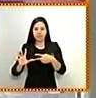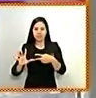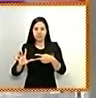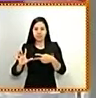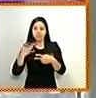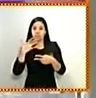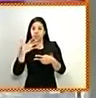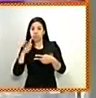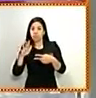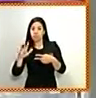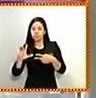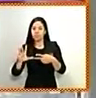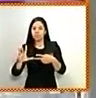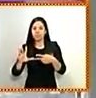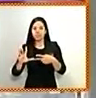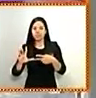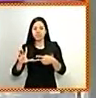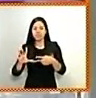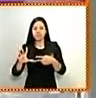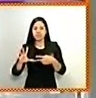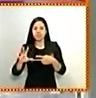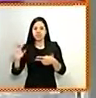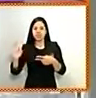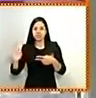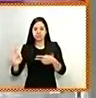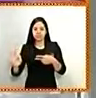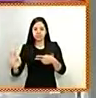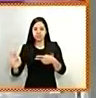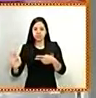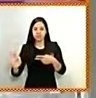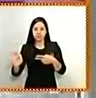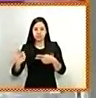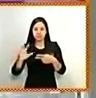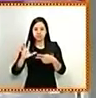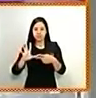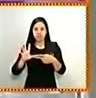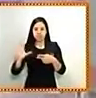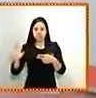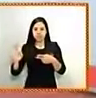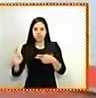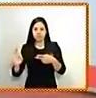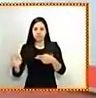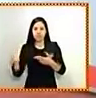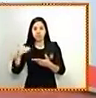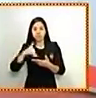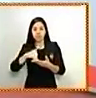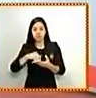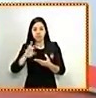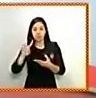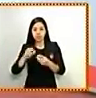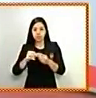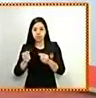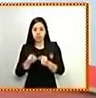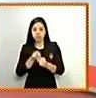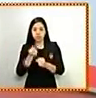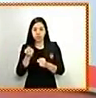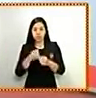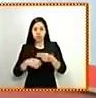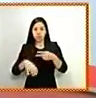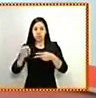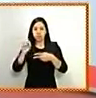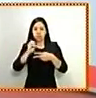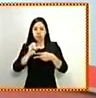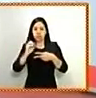Suerte. Y este es el 9, segundo dígito favorecido del 59. Reitero los dos números favorecidos,